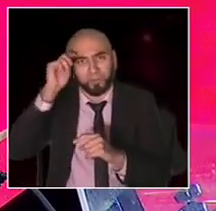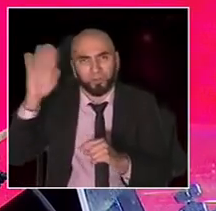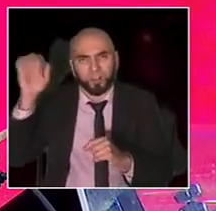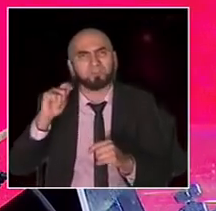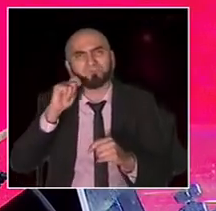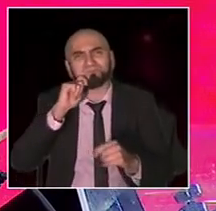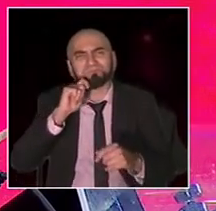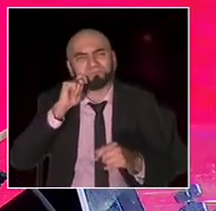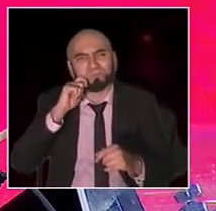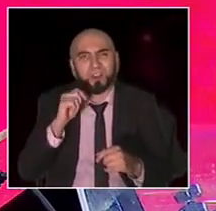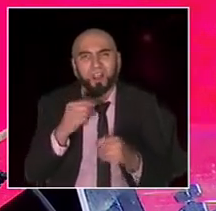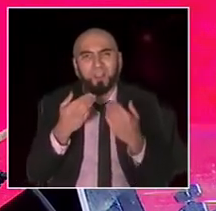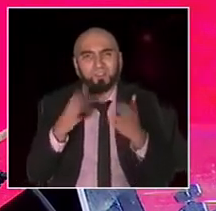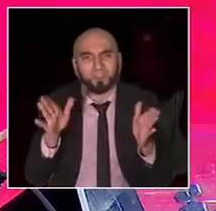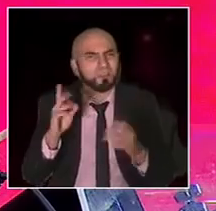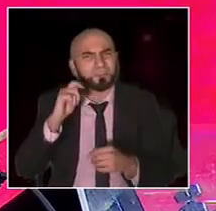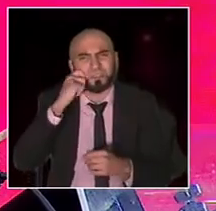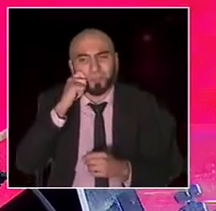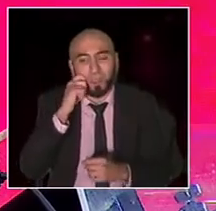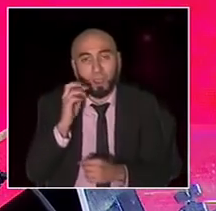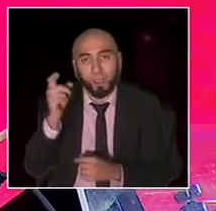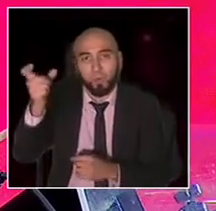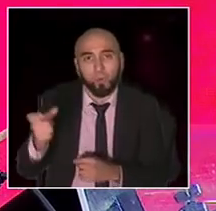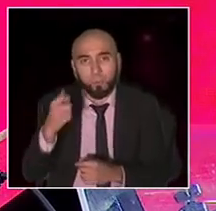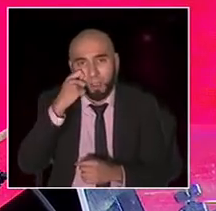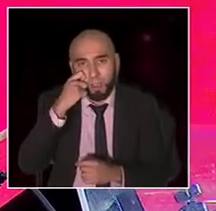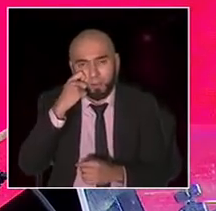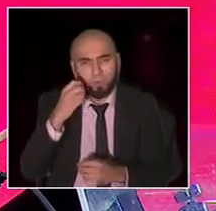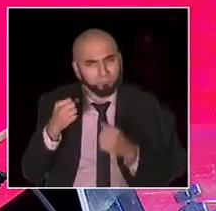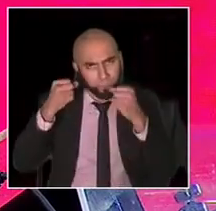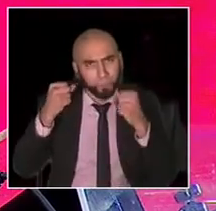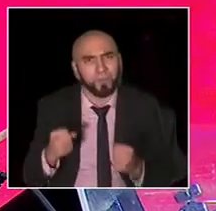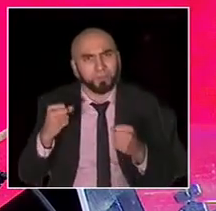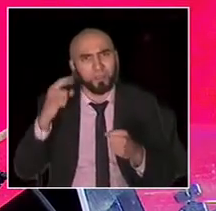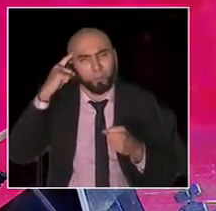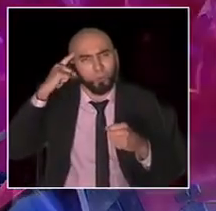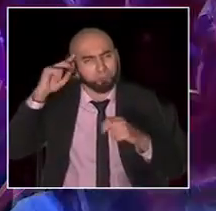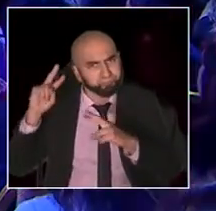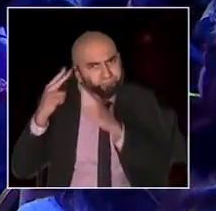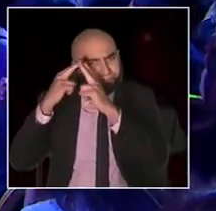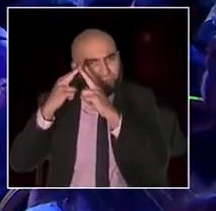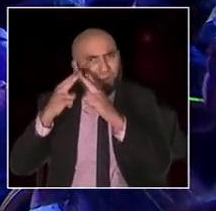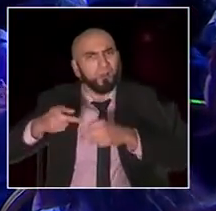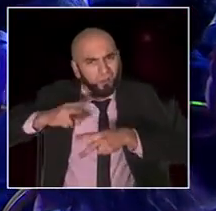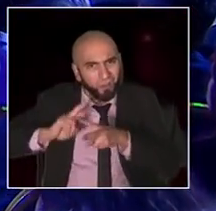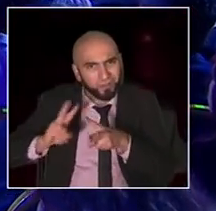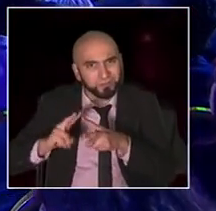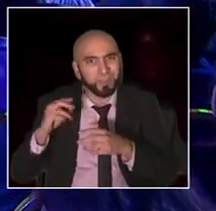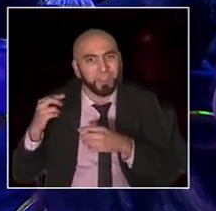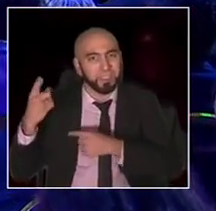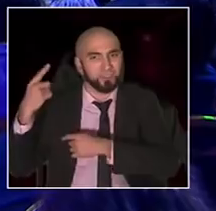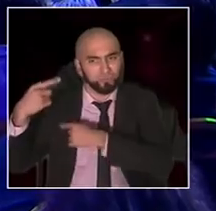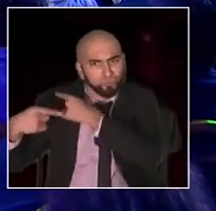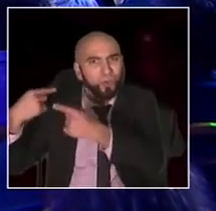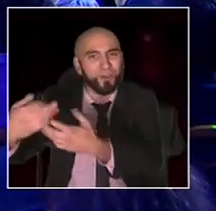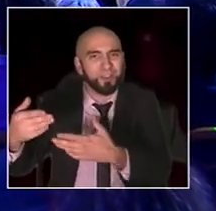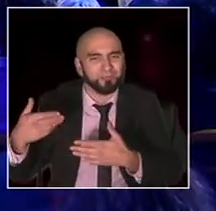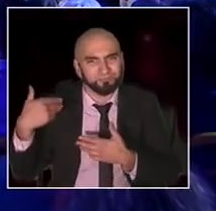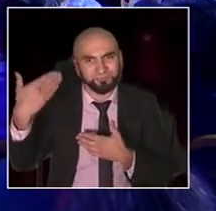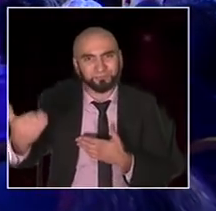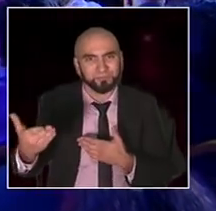que es el hombre el que es capaz de construir, dibujar y proyectar la historia. Si pensamos en la segunda